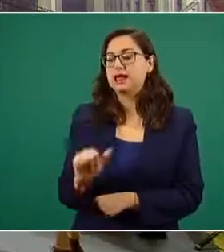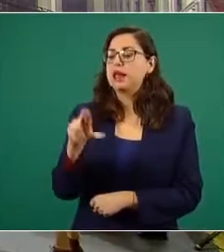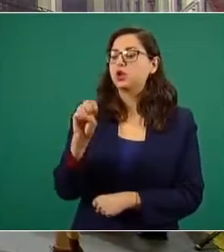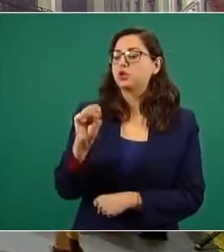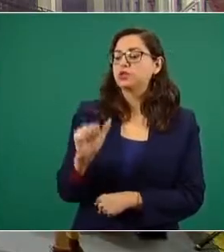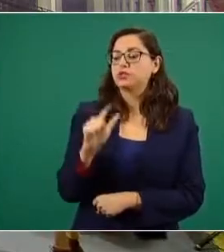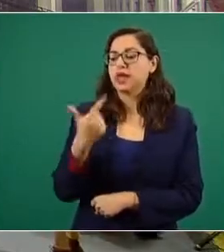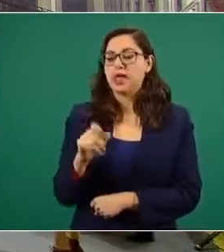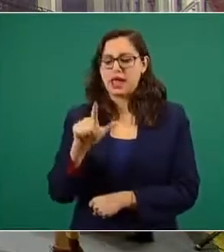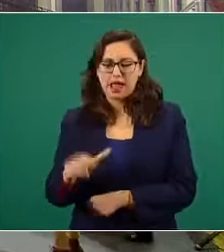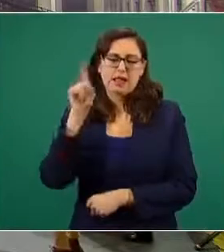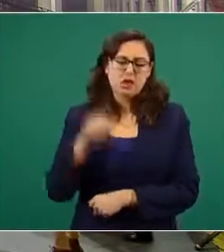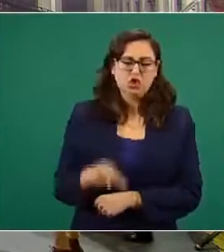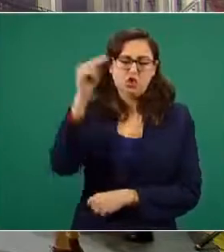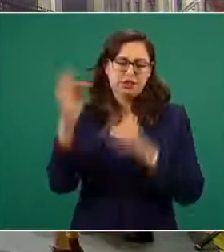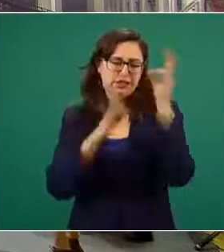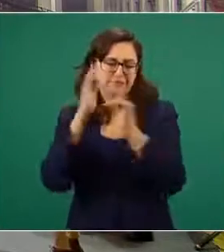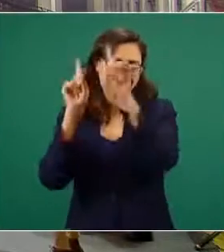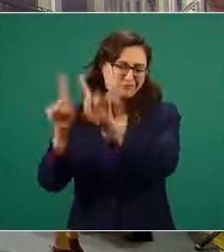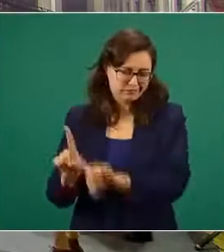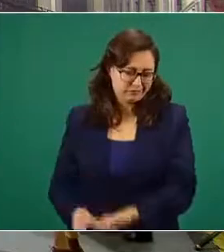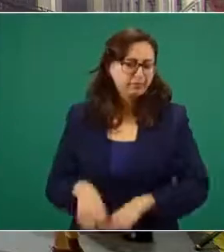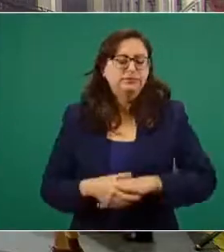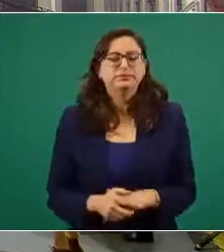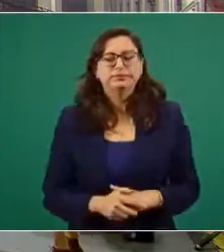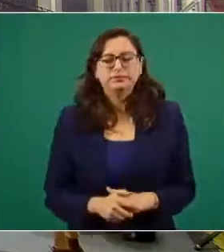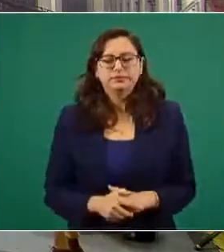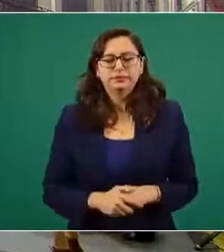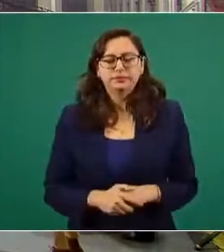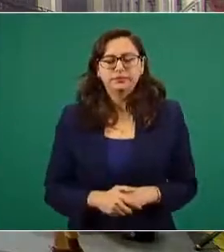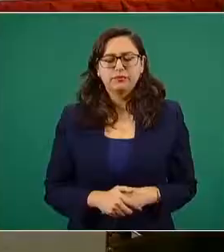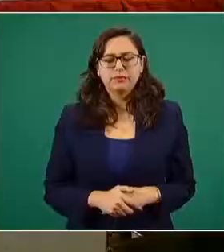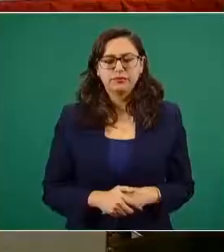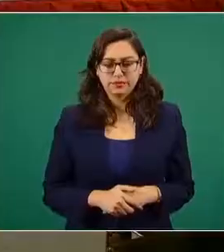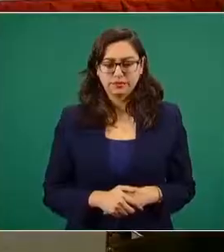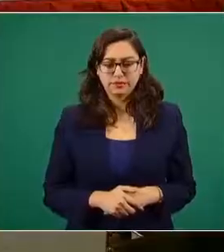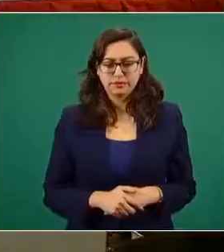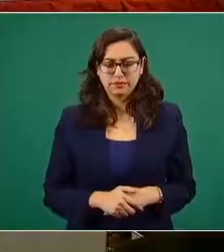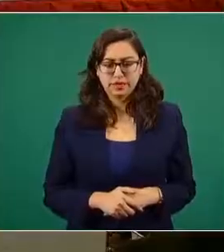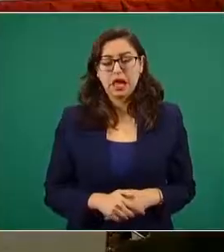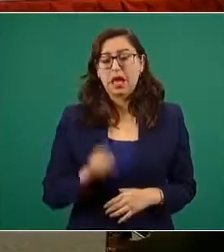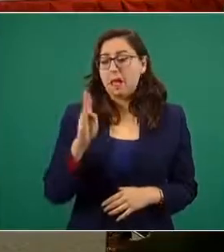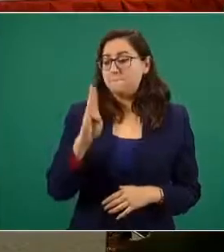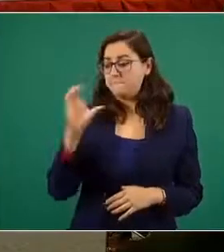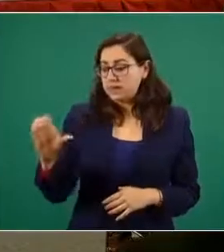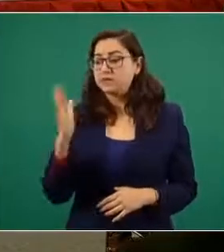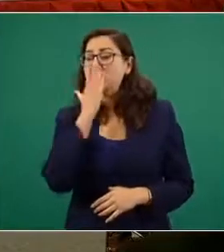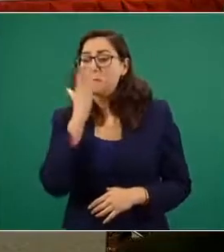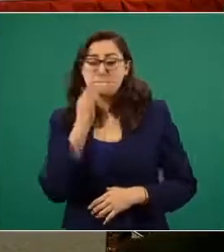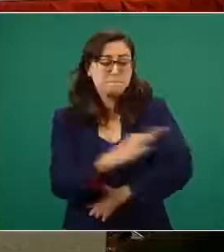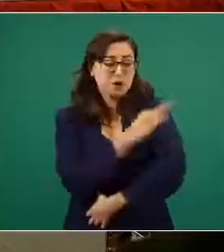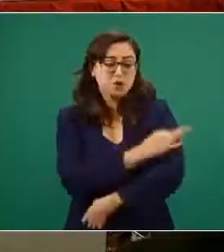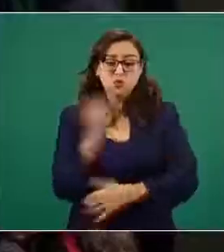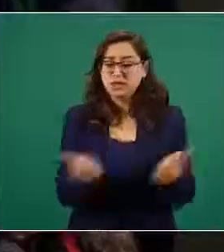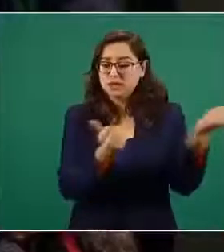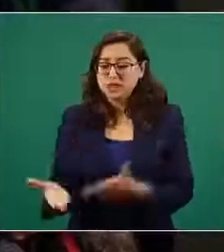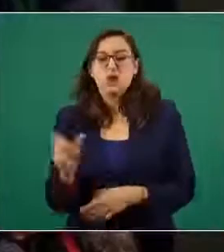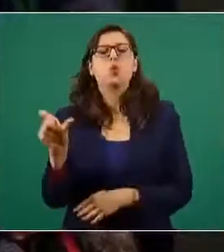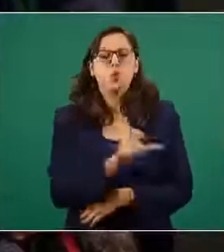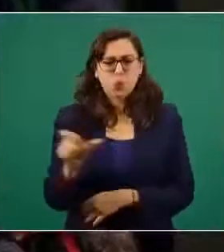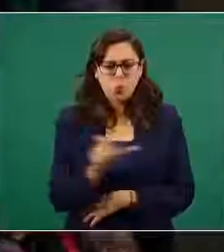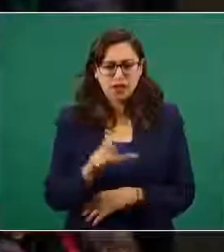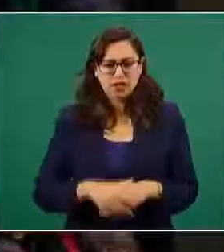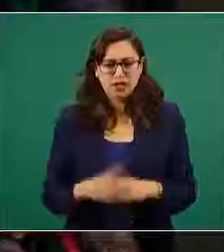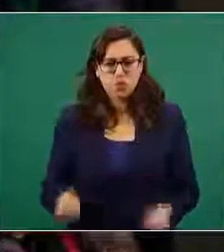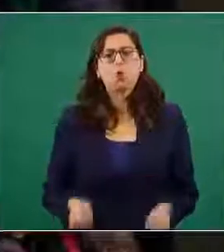La Crónica de Mexicali y Frontera de Tijuana. Preguntarle, presidente, ¿cuándo van a llegar las vacunas contra COVID-19 a Baja California y a Sonora? Si ya tienen delimitado esto, ¿y